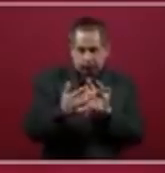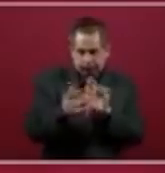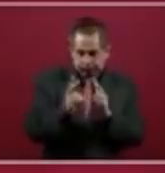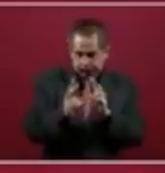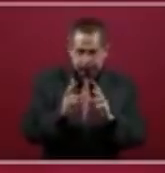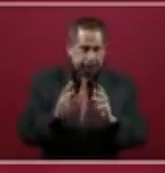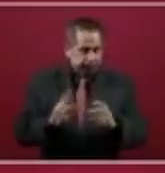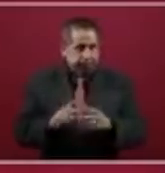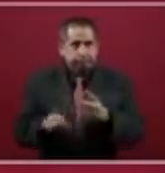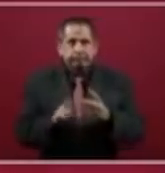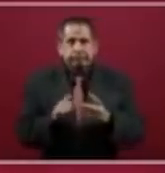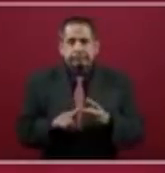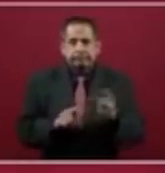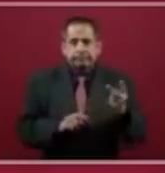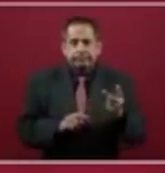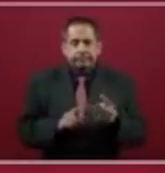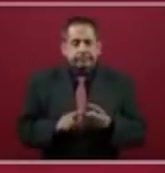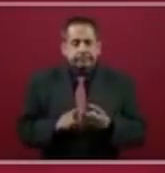y con